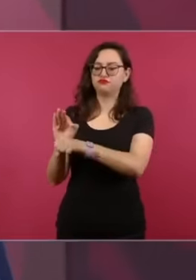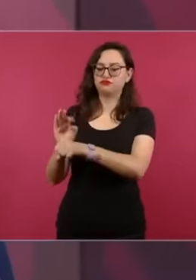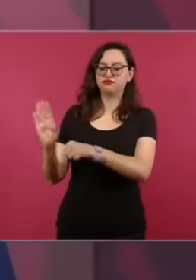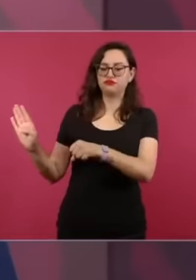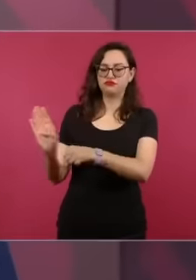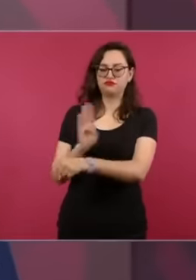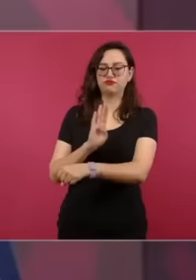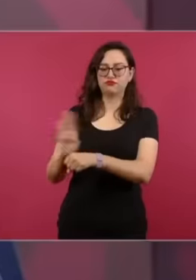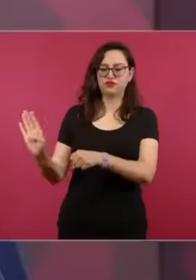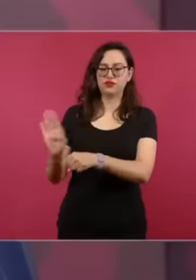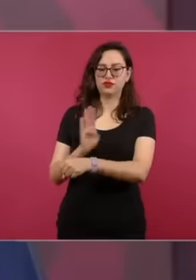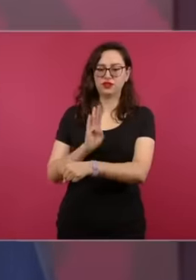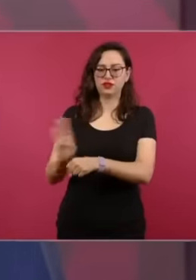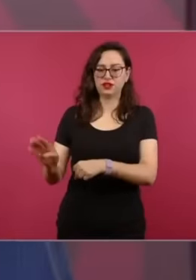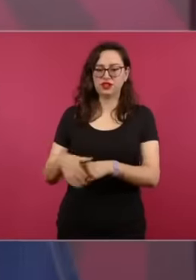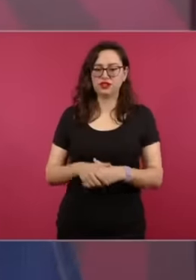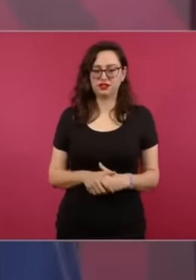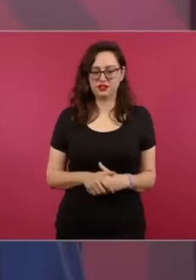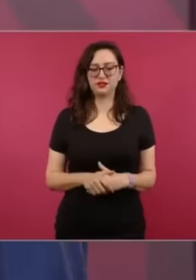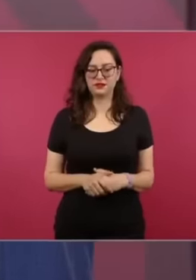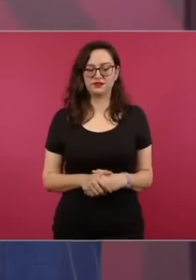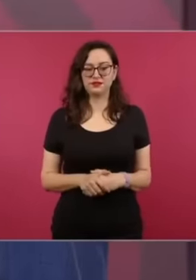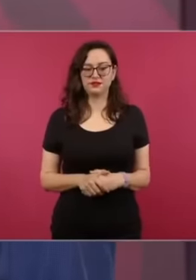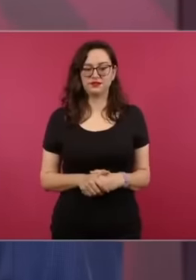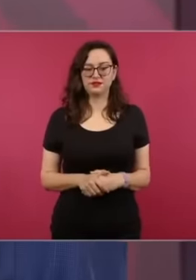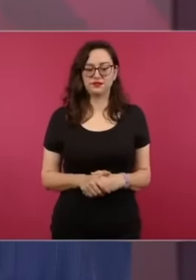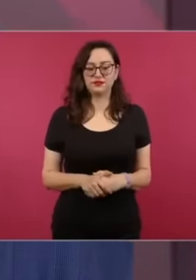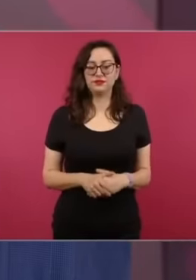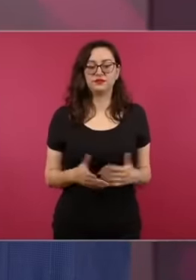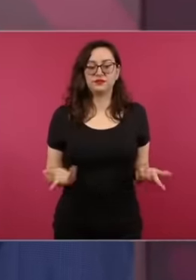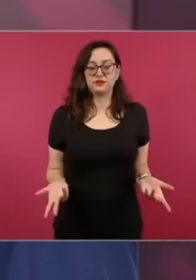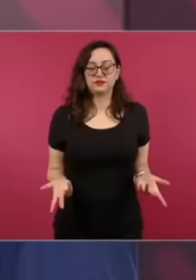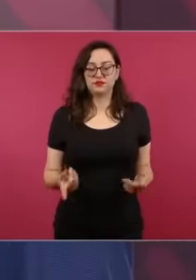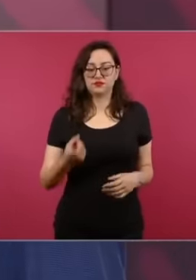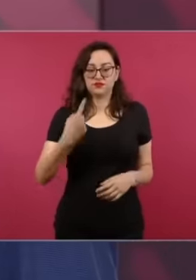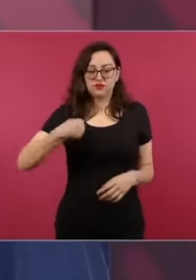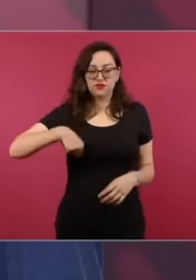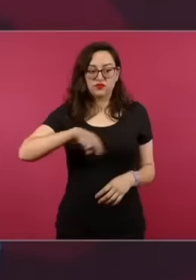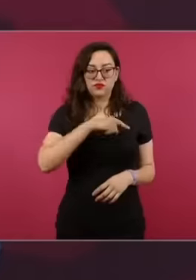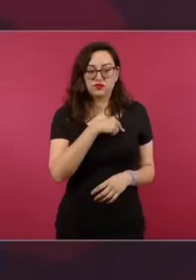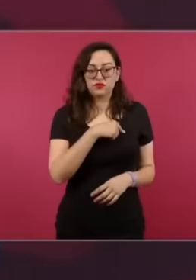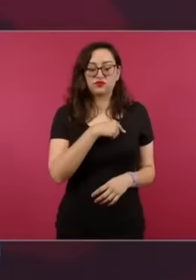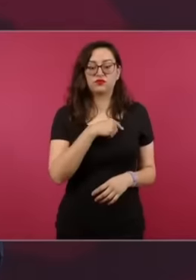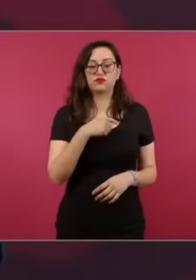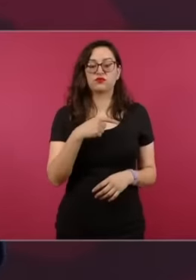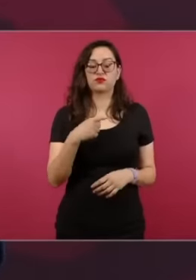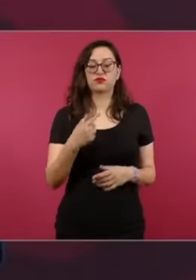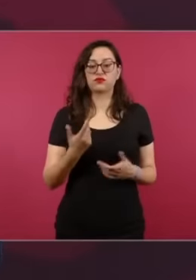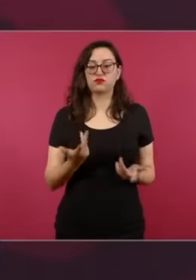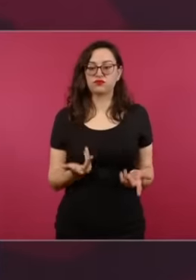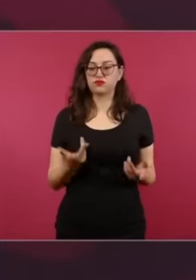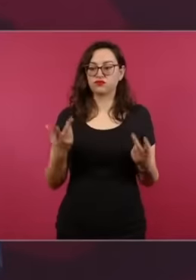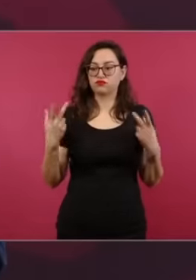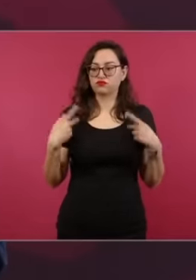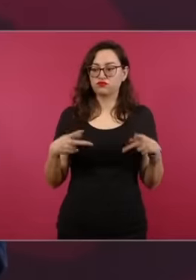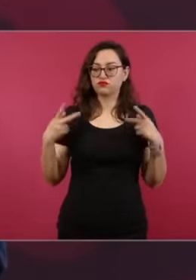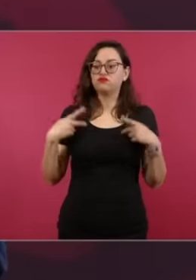para perjudicarlos. No estamos aquí nosotros para